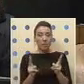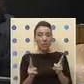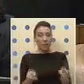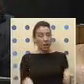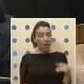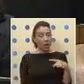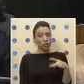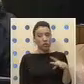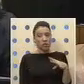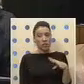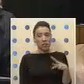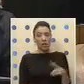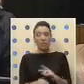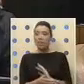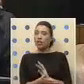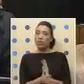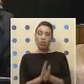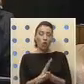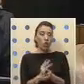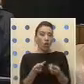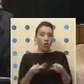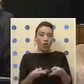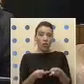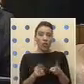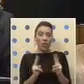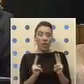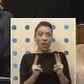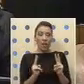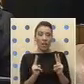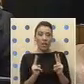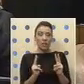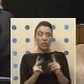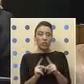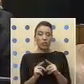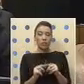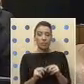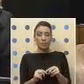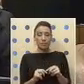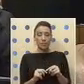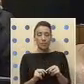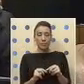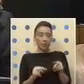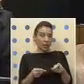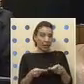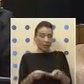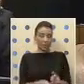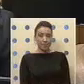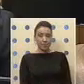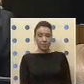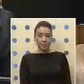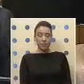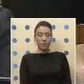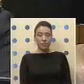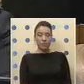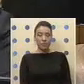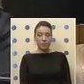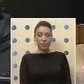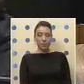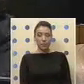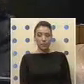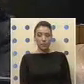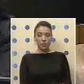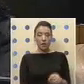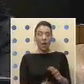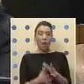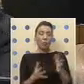compatriotas entonces ejercer todos sus derechos del potencial que esto les permita. Cuando hablamos, y aquí hay